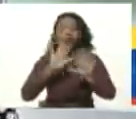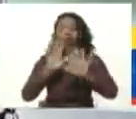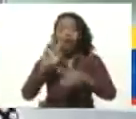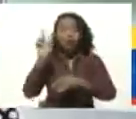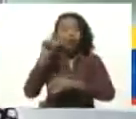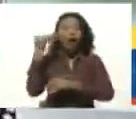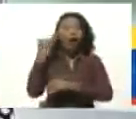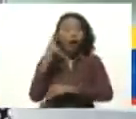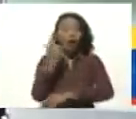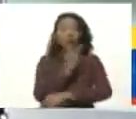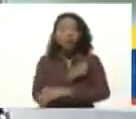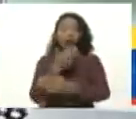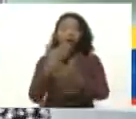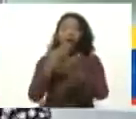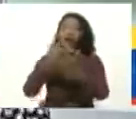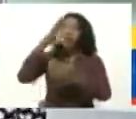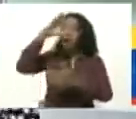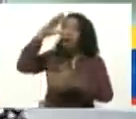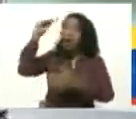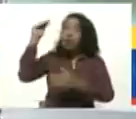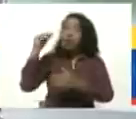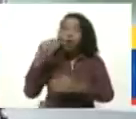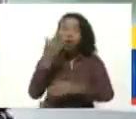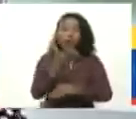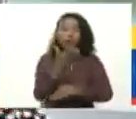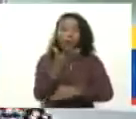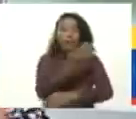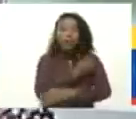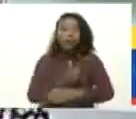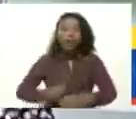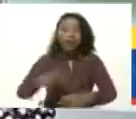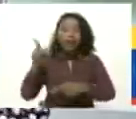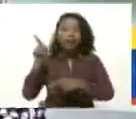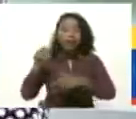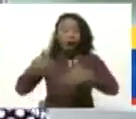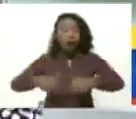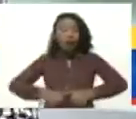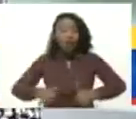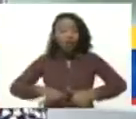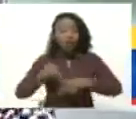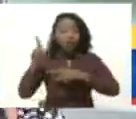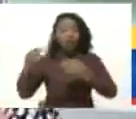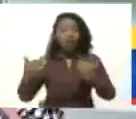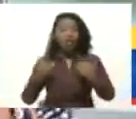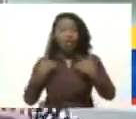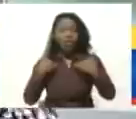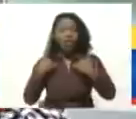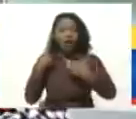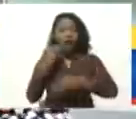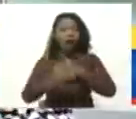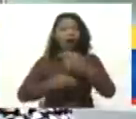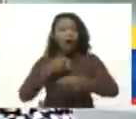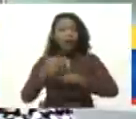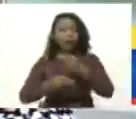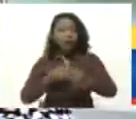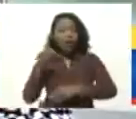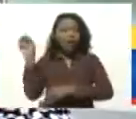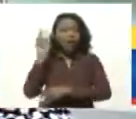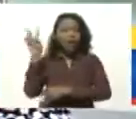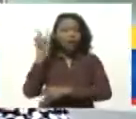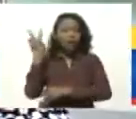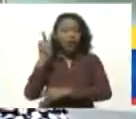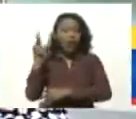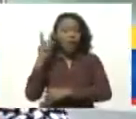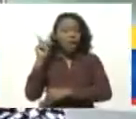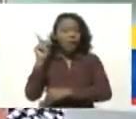las vacunas, gracias a Dios, y gracias a usted, presidente, por ese esfuerzo y ese sacrificio que ha hecho desde Venezuela